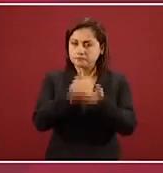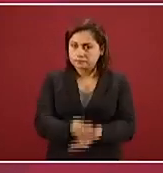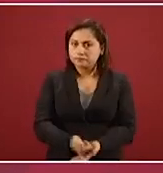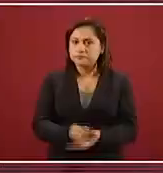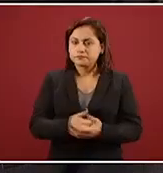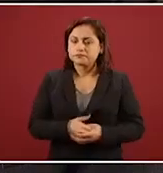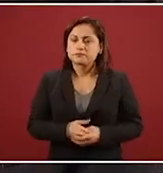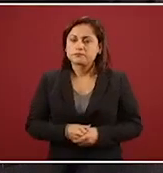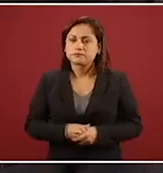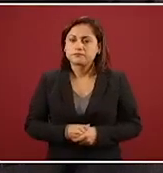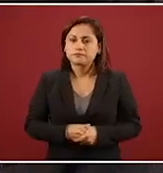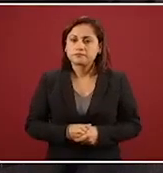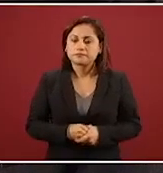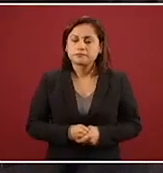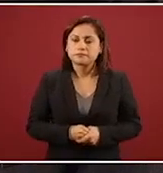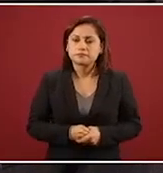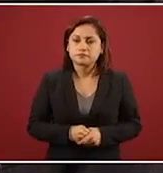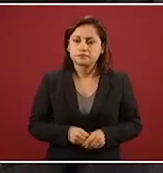cosas.